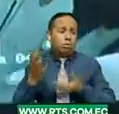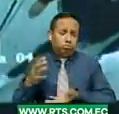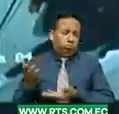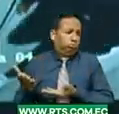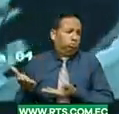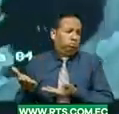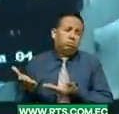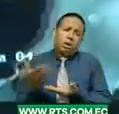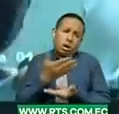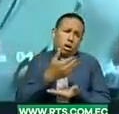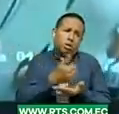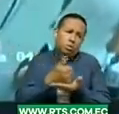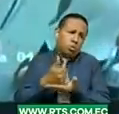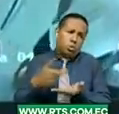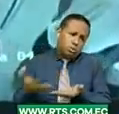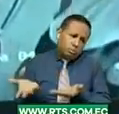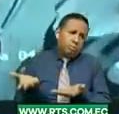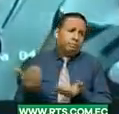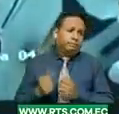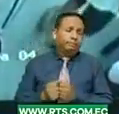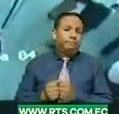manos.